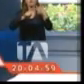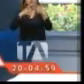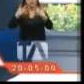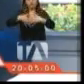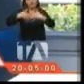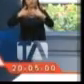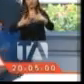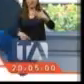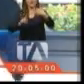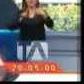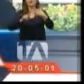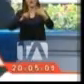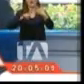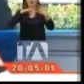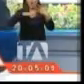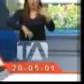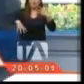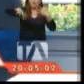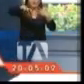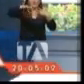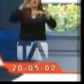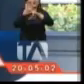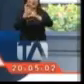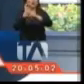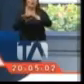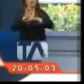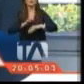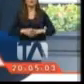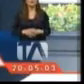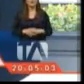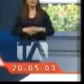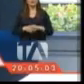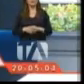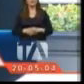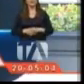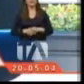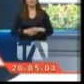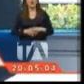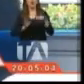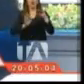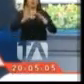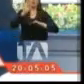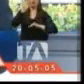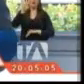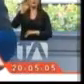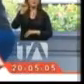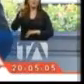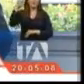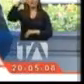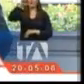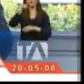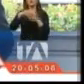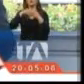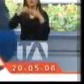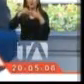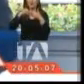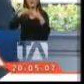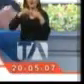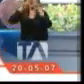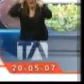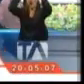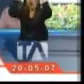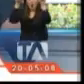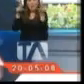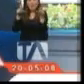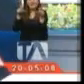manufactura, en distintas provincias del Ecuador. Tenemos mapeadas compromisos de alrededor de 4 mil millones de dólares de empresas